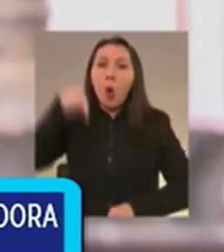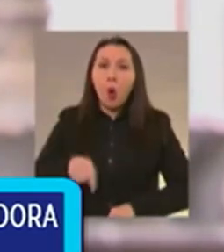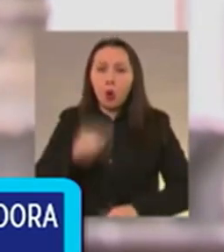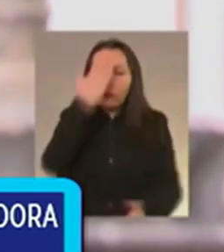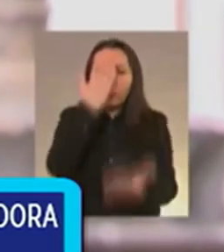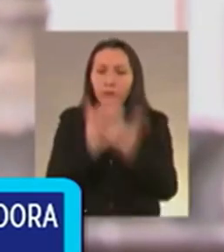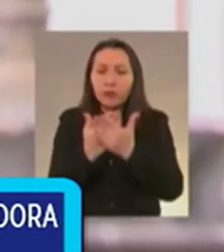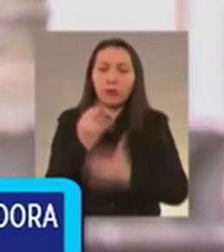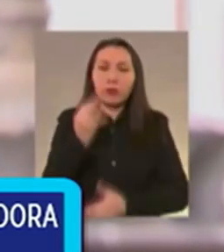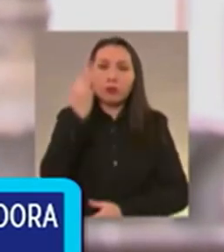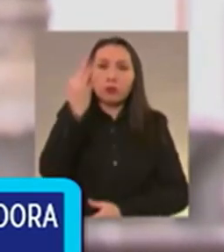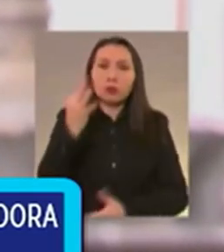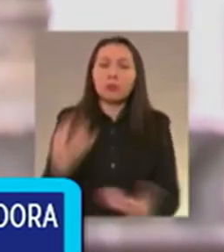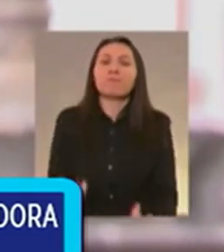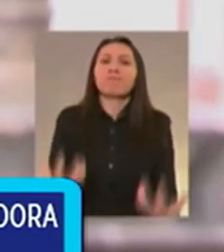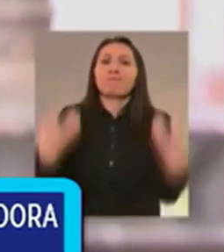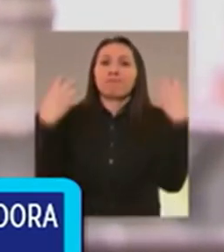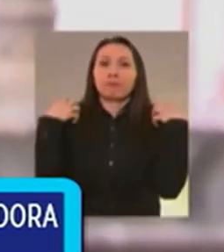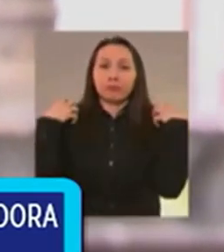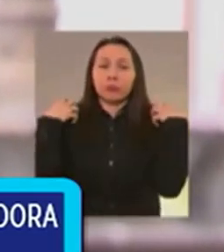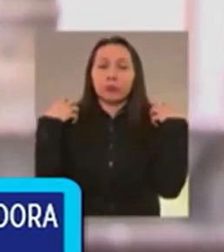cara al futuro su responsabilidad.